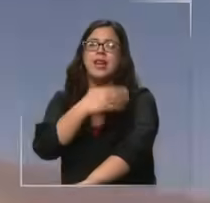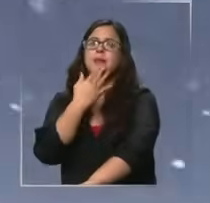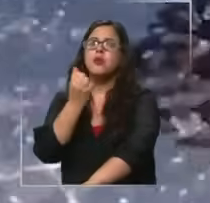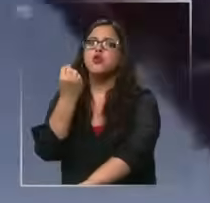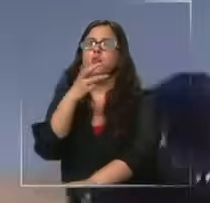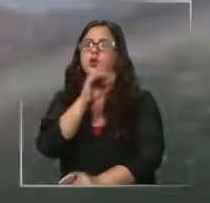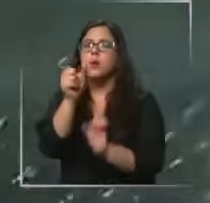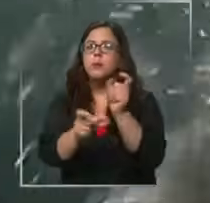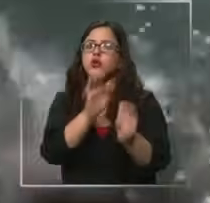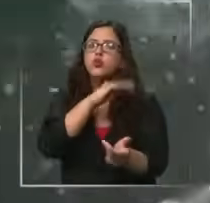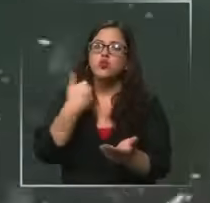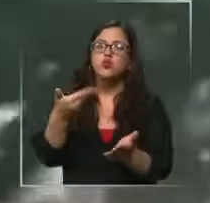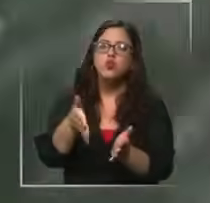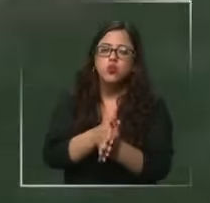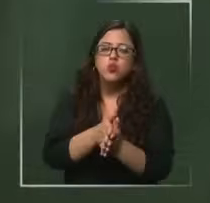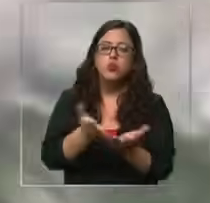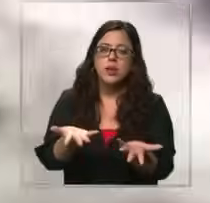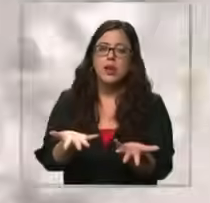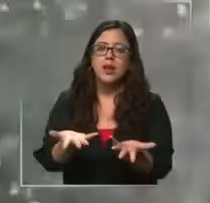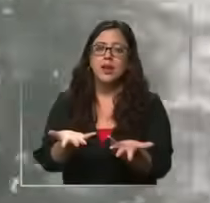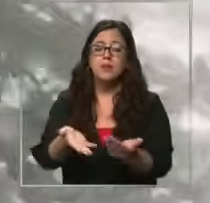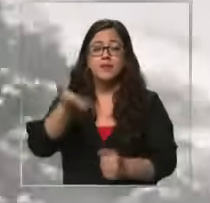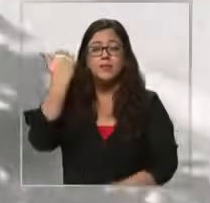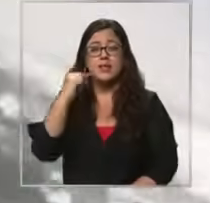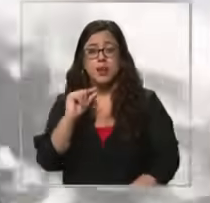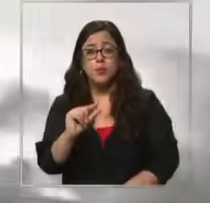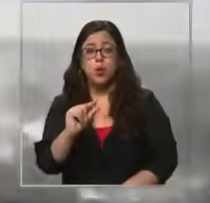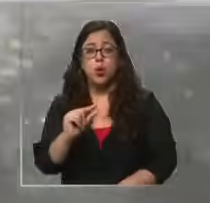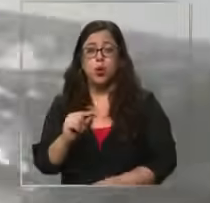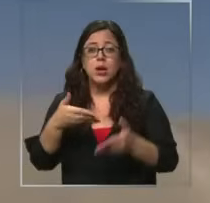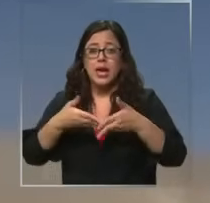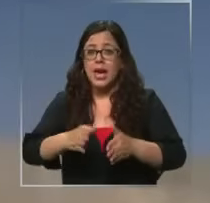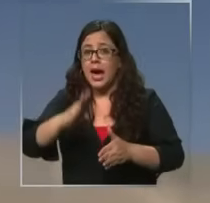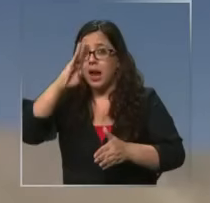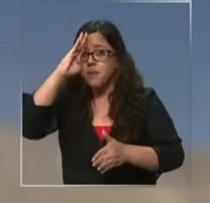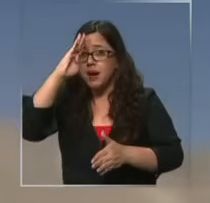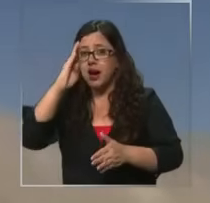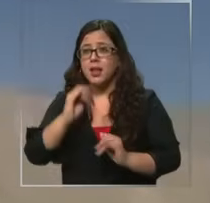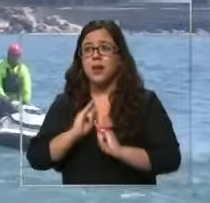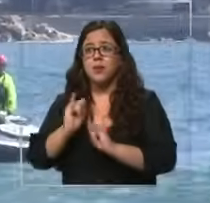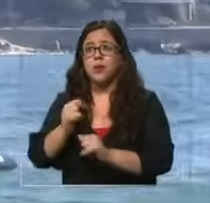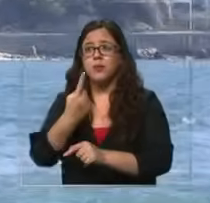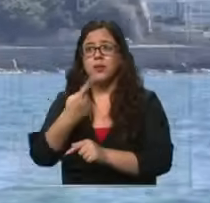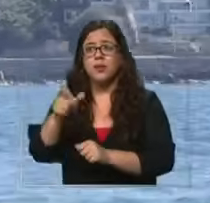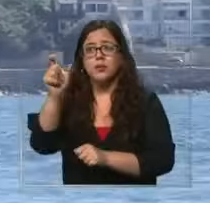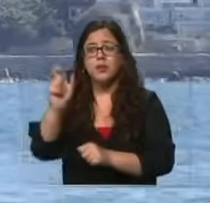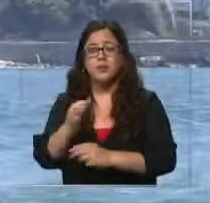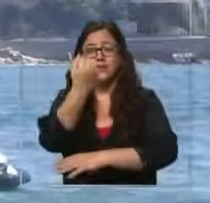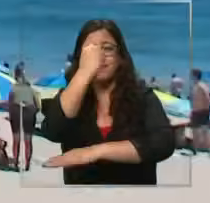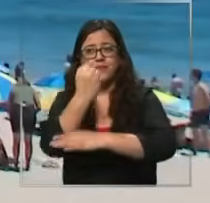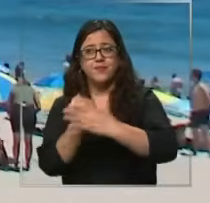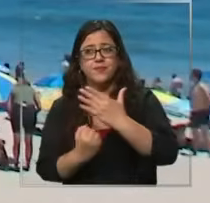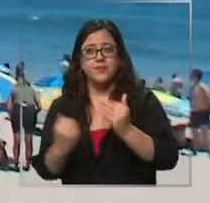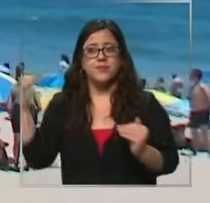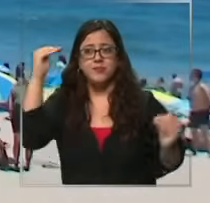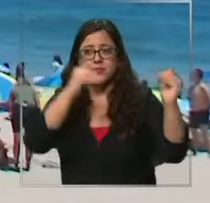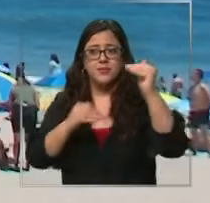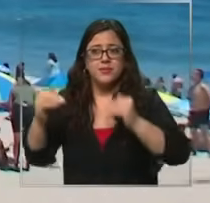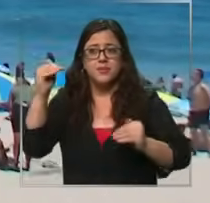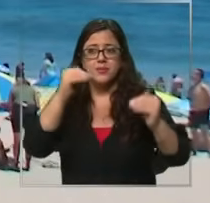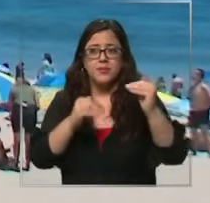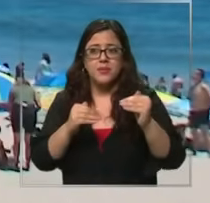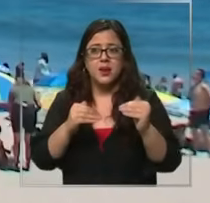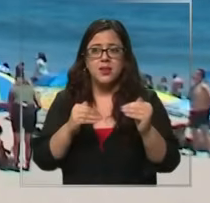de fallecidos se aumenta en la zona. Hace pocas horas, la Armada informó la muerte de otra persona por inmersión en Playa Chica de